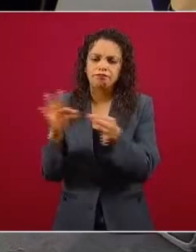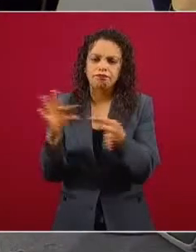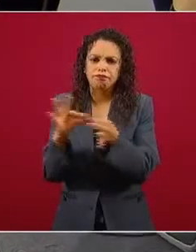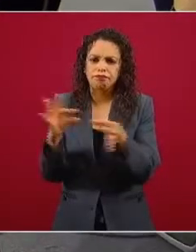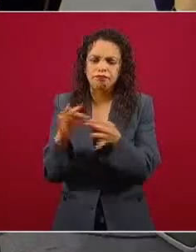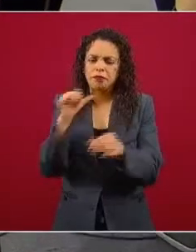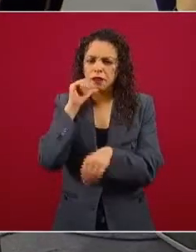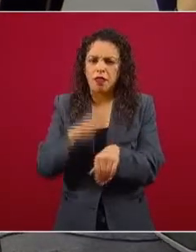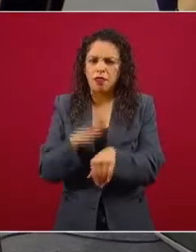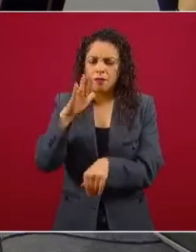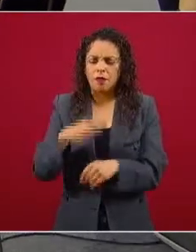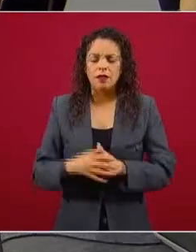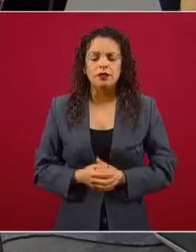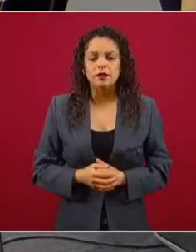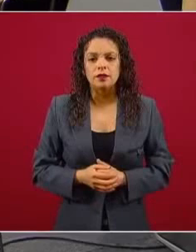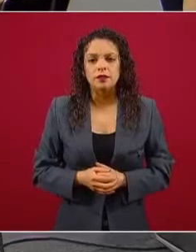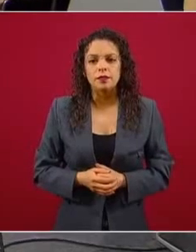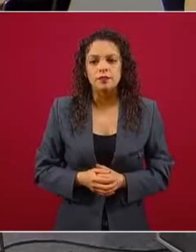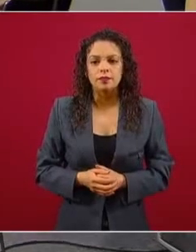siquiera